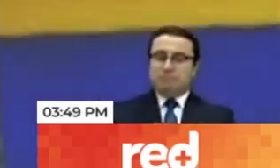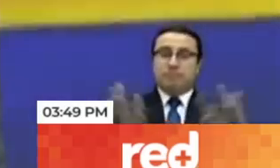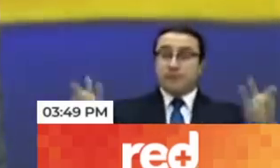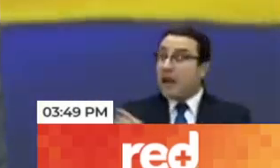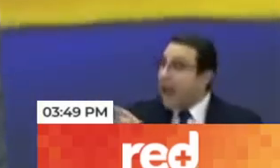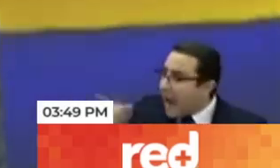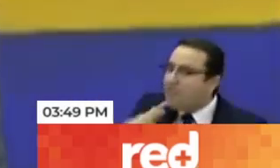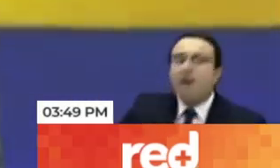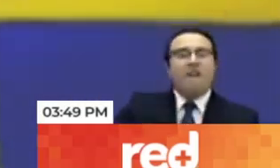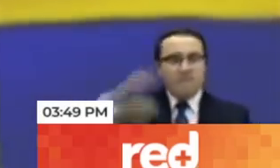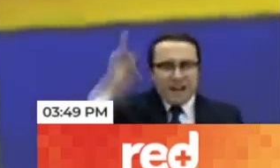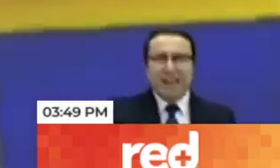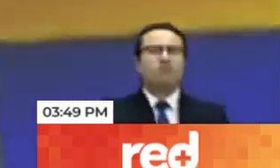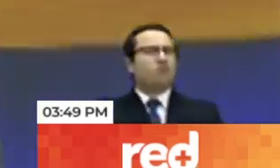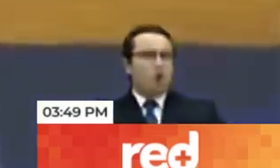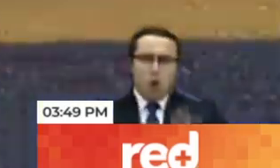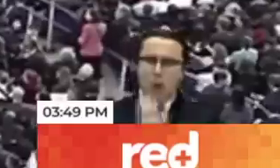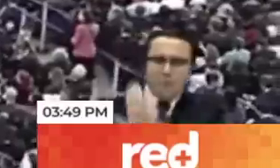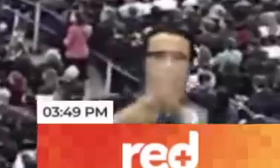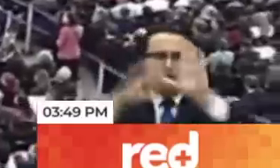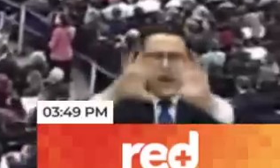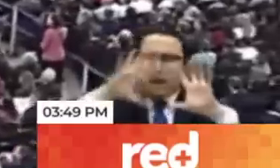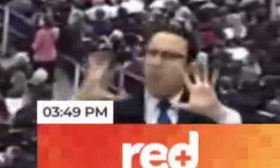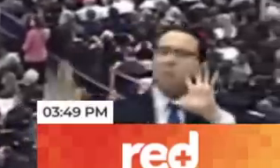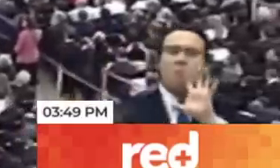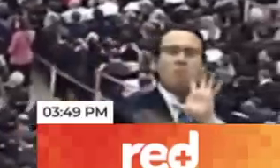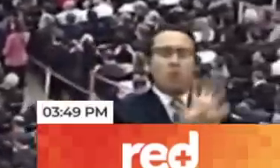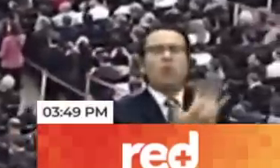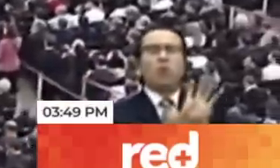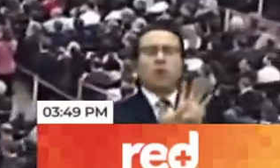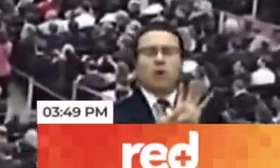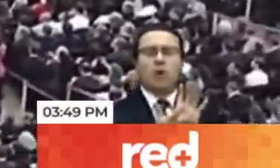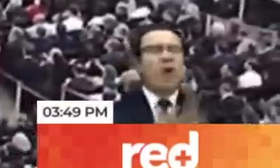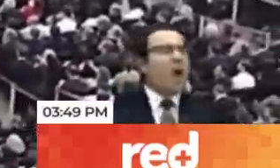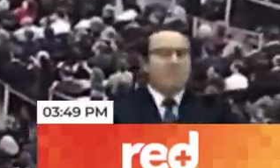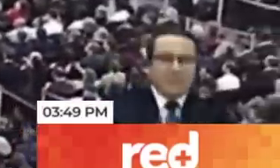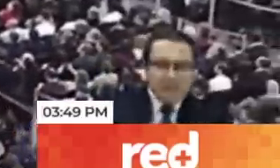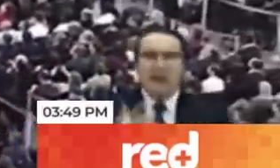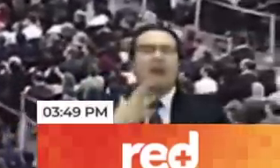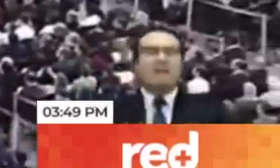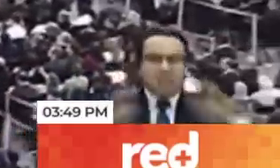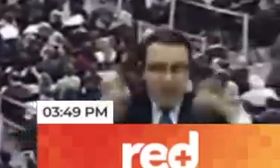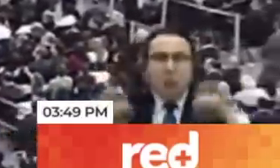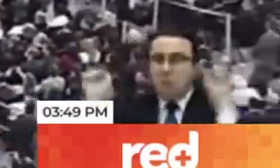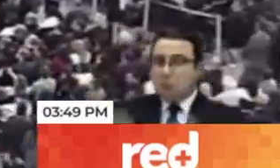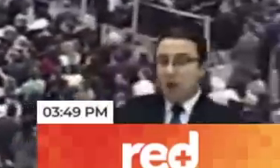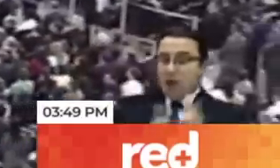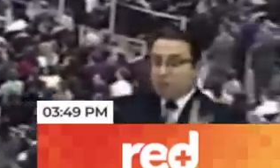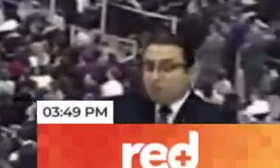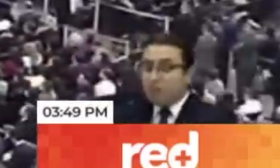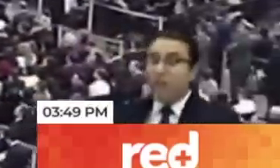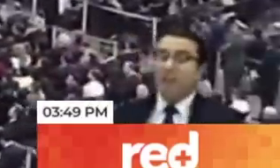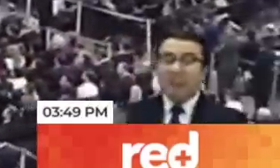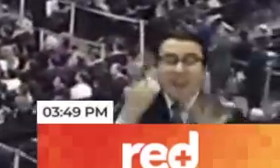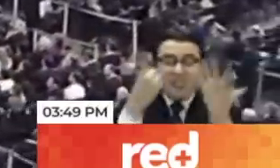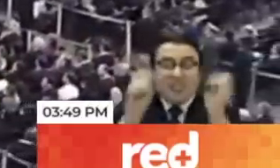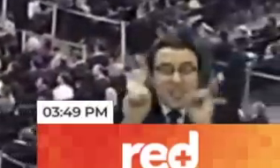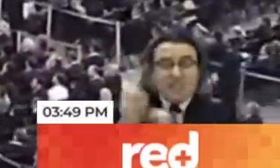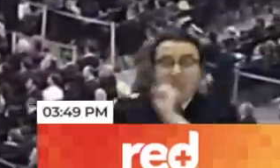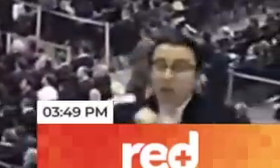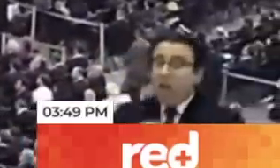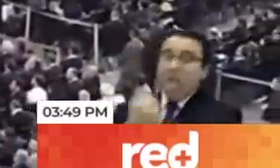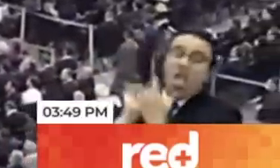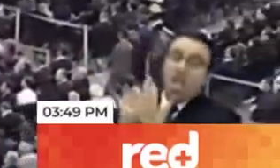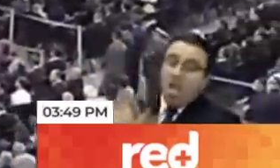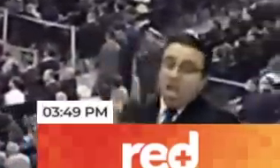atrevimos a mostrarle al mundo y a decirnos nosotros mismos que era posible dejar los fusiles después de 60 años de guerra y